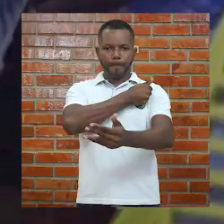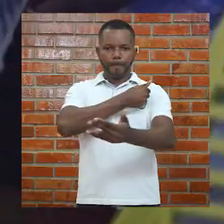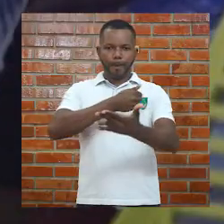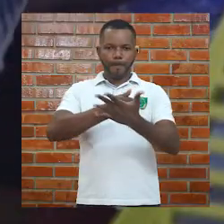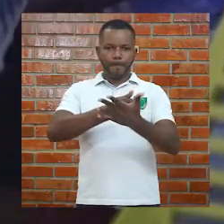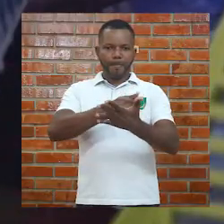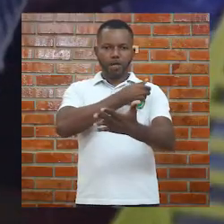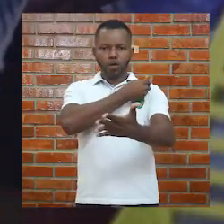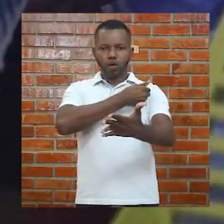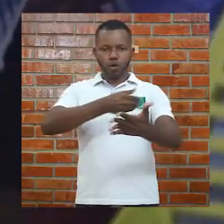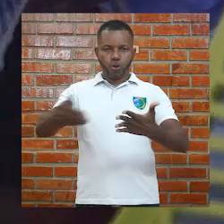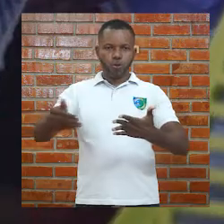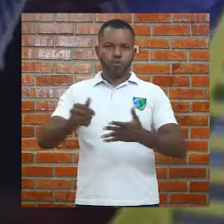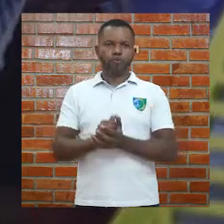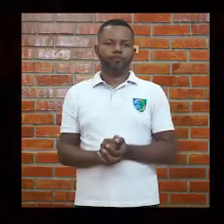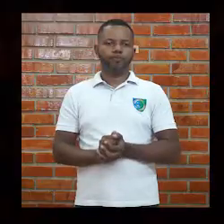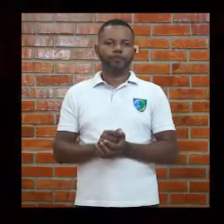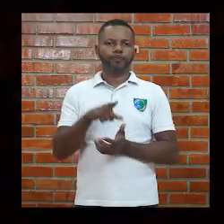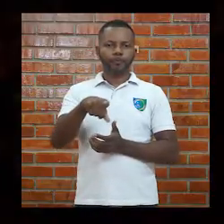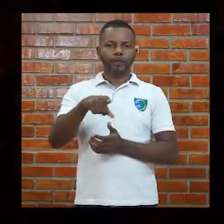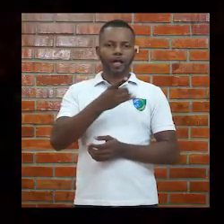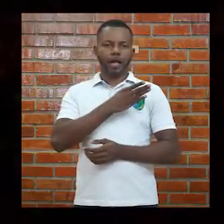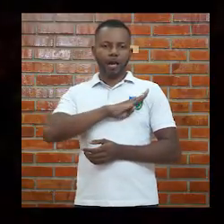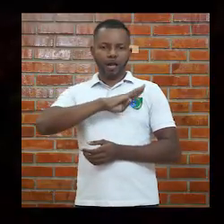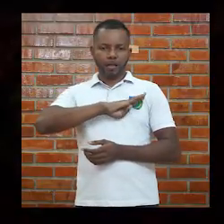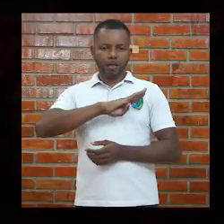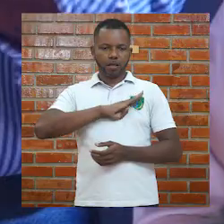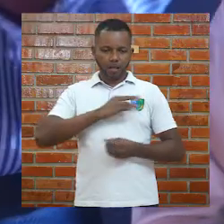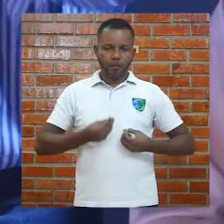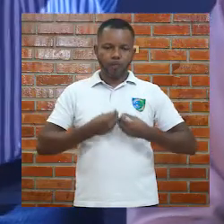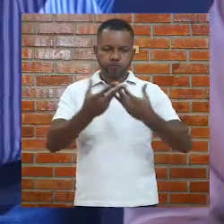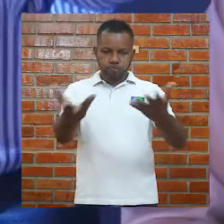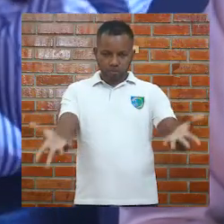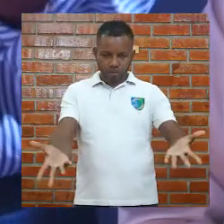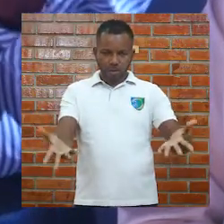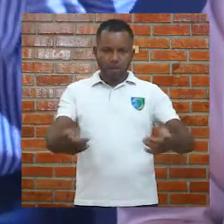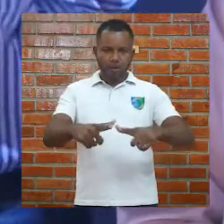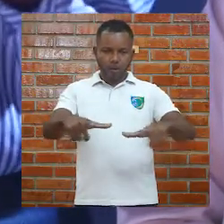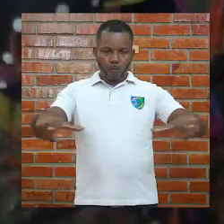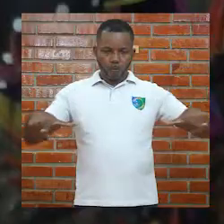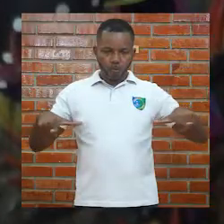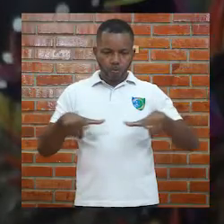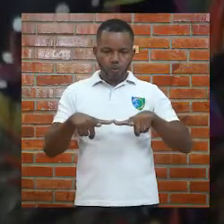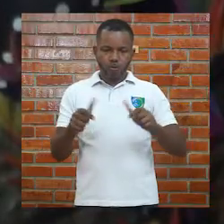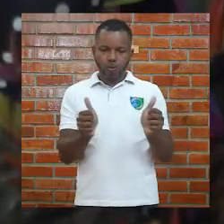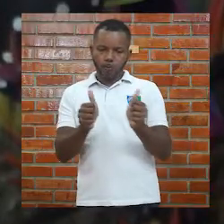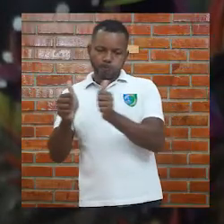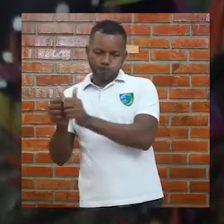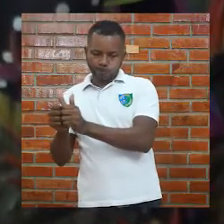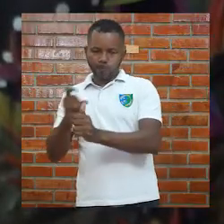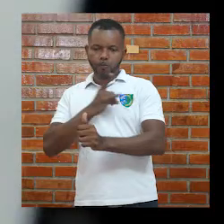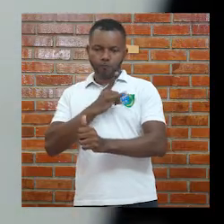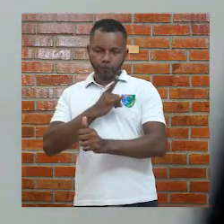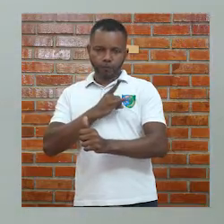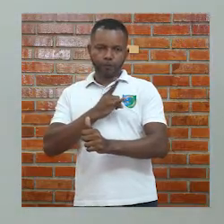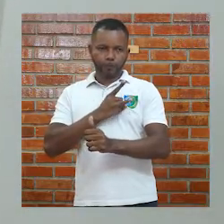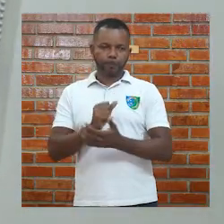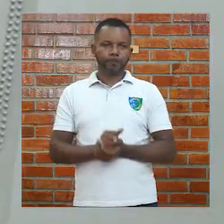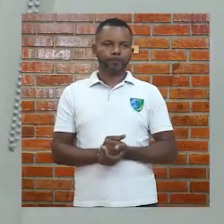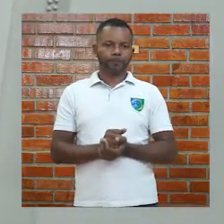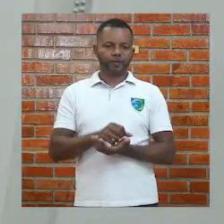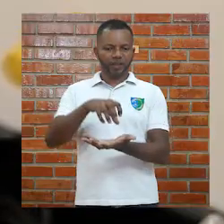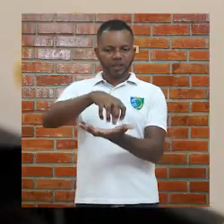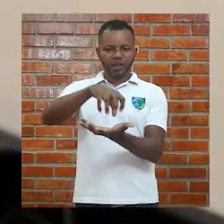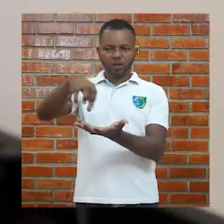pesos. Por su parte, la Alcaldía Distrital ha dispuesto un lote de 5 hectáreas en inmediaciones a la Universidad del Pacífico. El centro